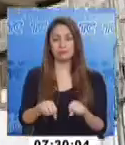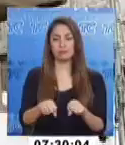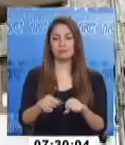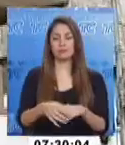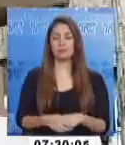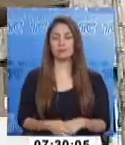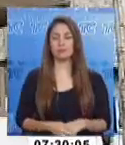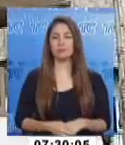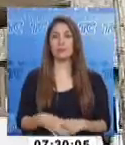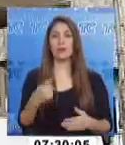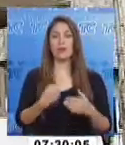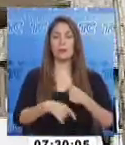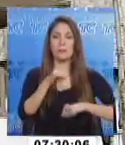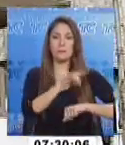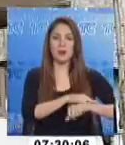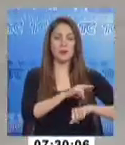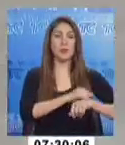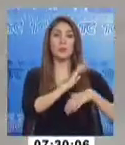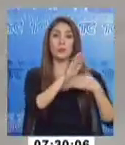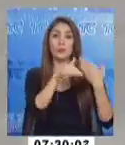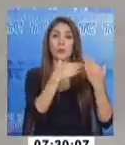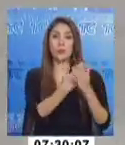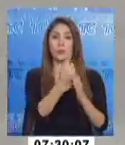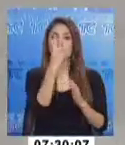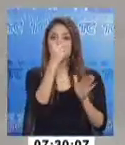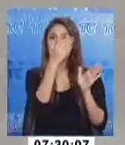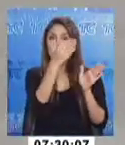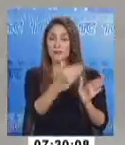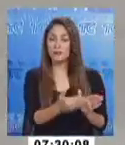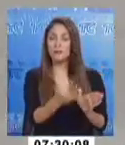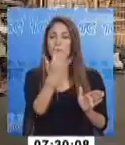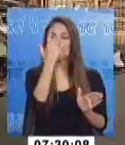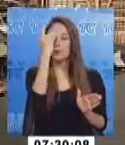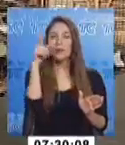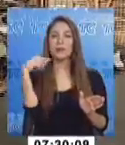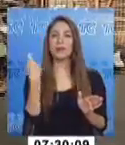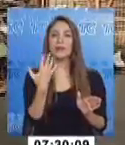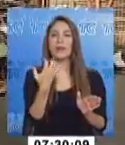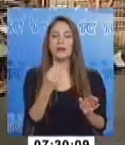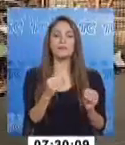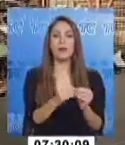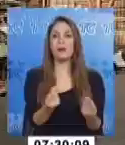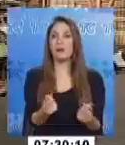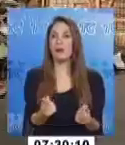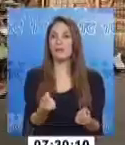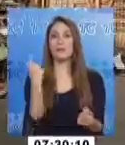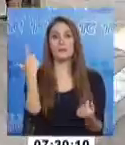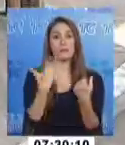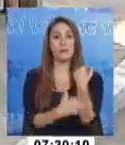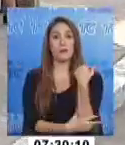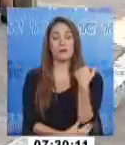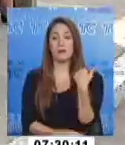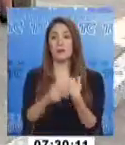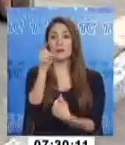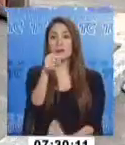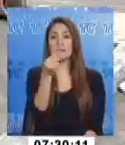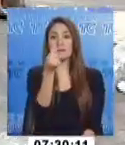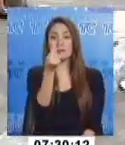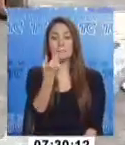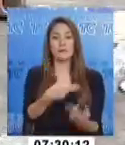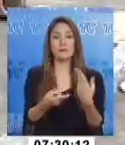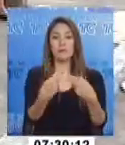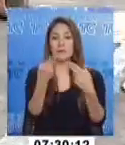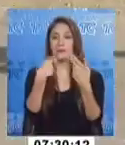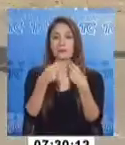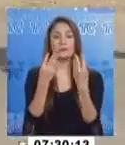ubicando baterías sanitarias, claro, todo en una primera instancia, porque ellos quieren activarse rápido, son gente pobre y tienen que ponerse a vender lo más